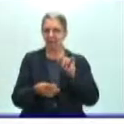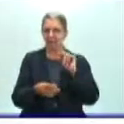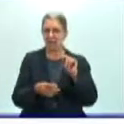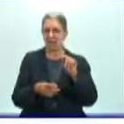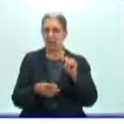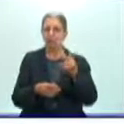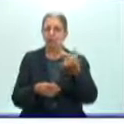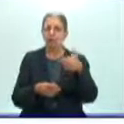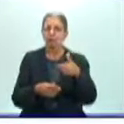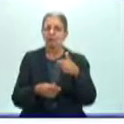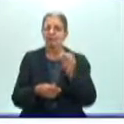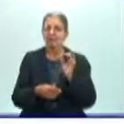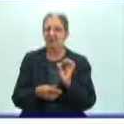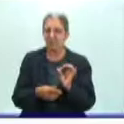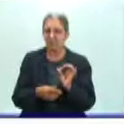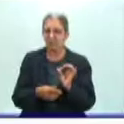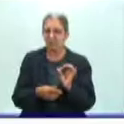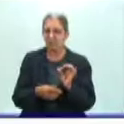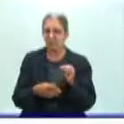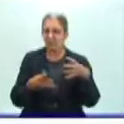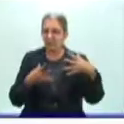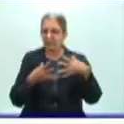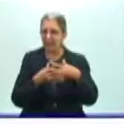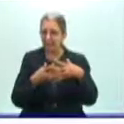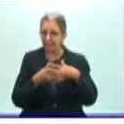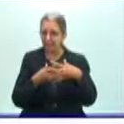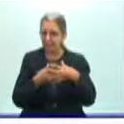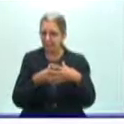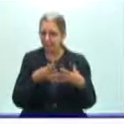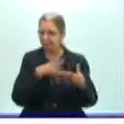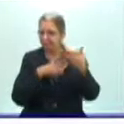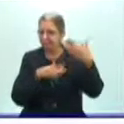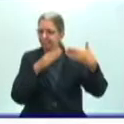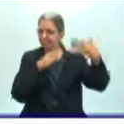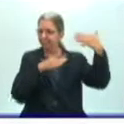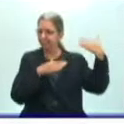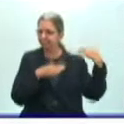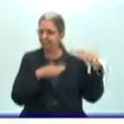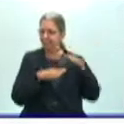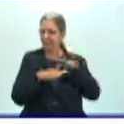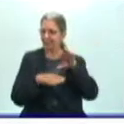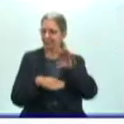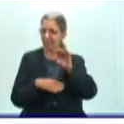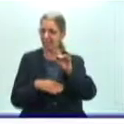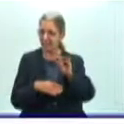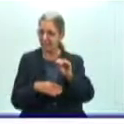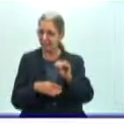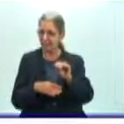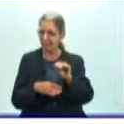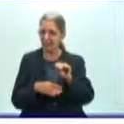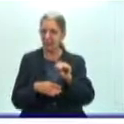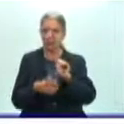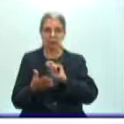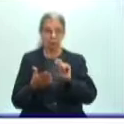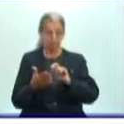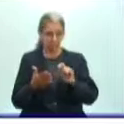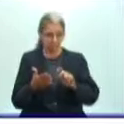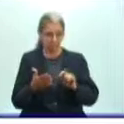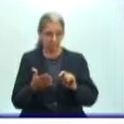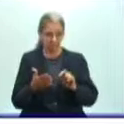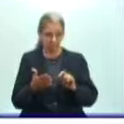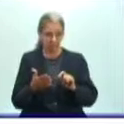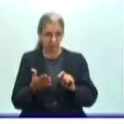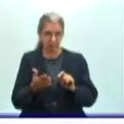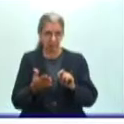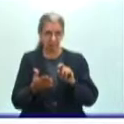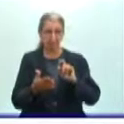Justificamos la relación anterior que lo habíamos mencionado. Espero que ustedes hayan escrito su